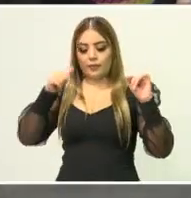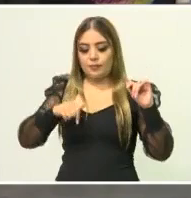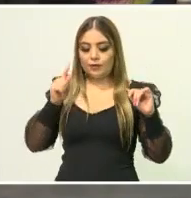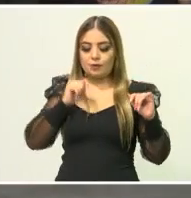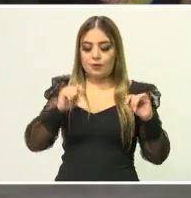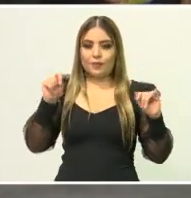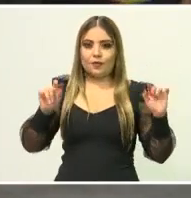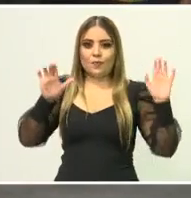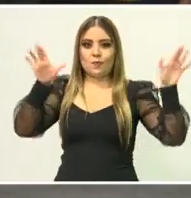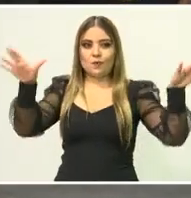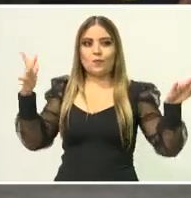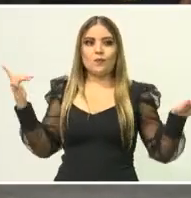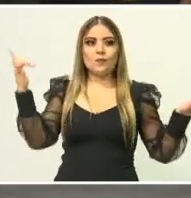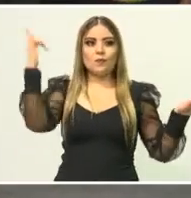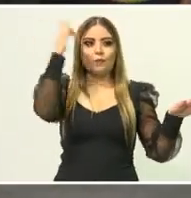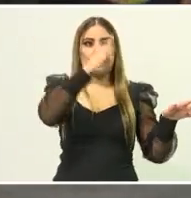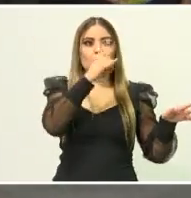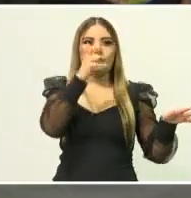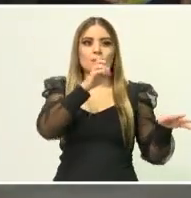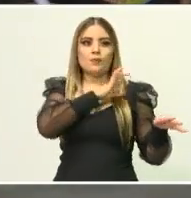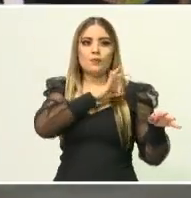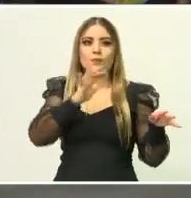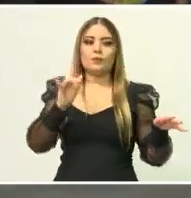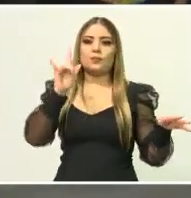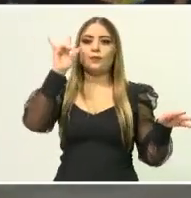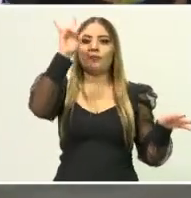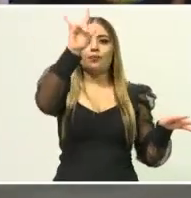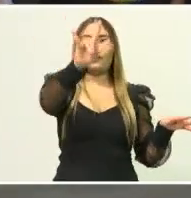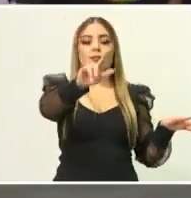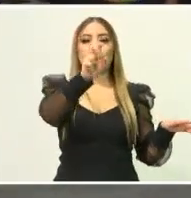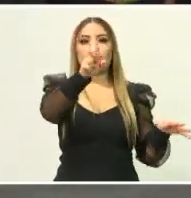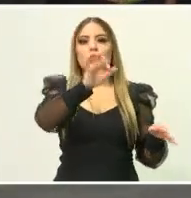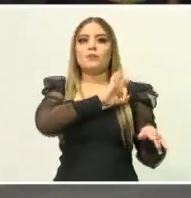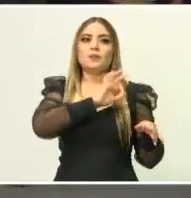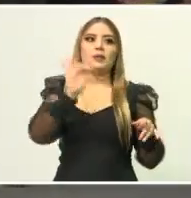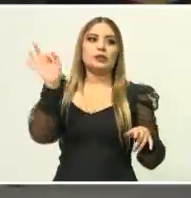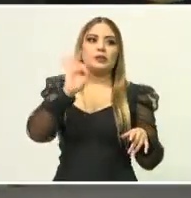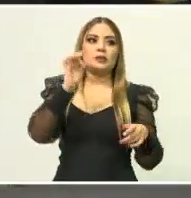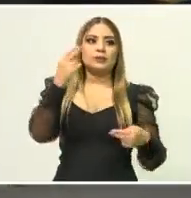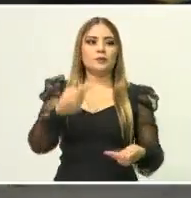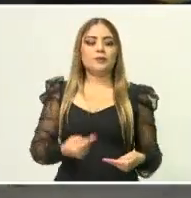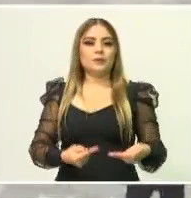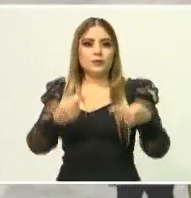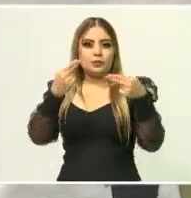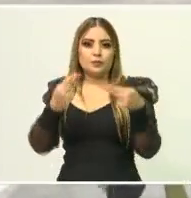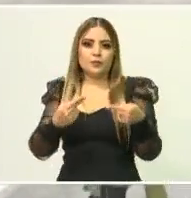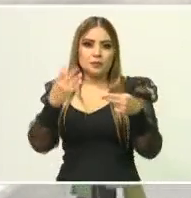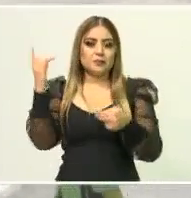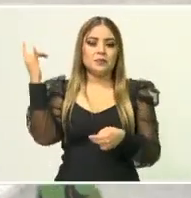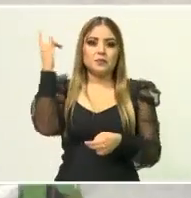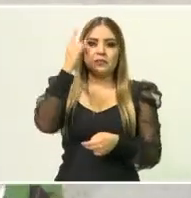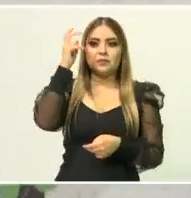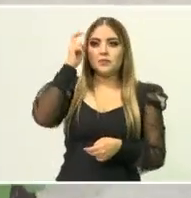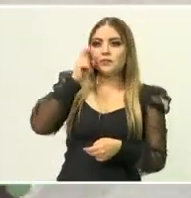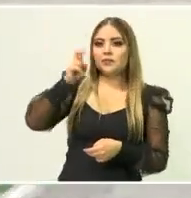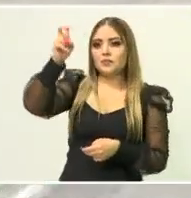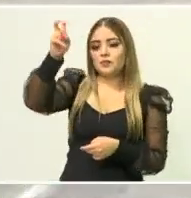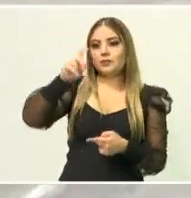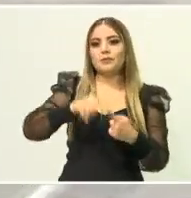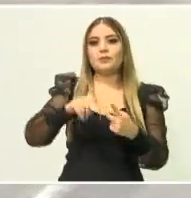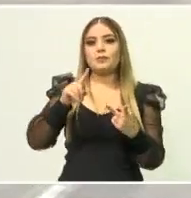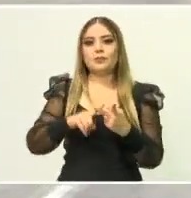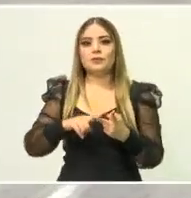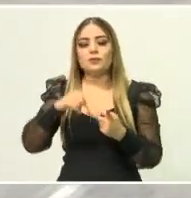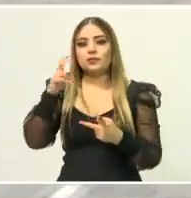promoviendo una conexión directa al Bajío tanto para viajes de negocio de placer promoviendo así el turismo y el desarrollo